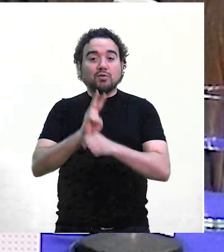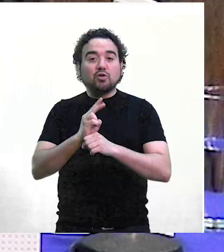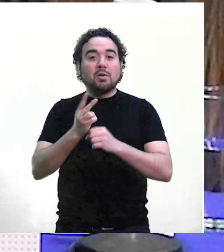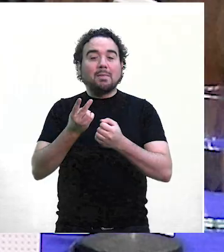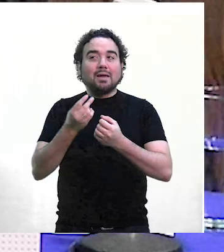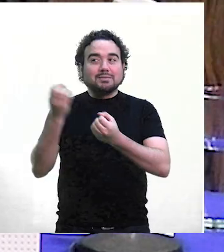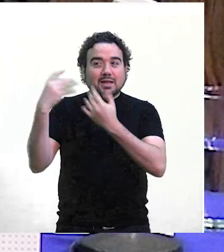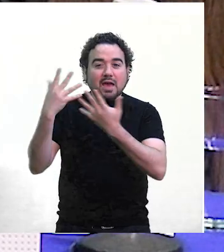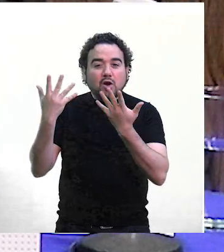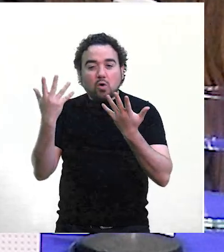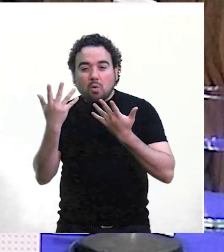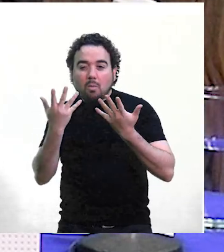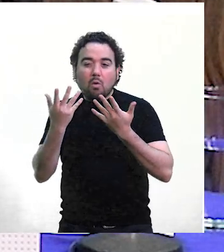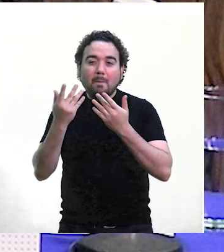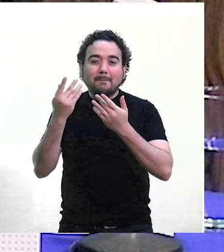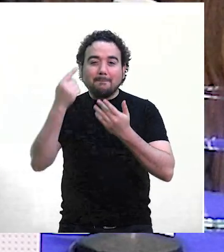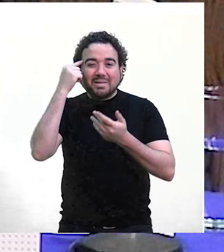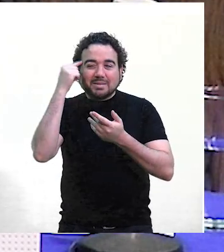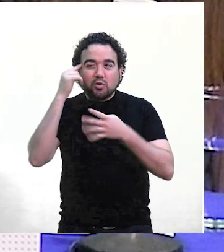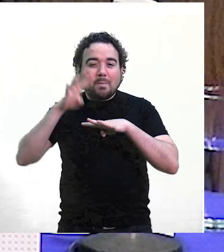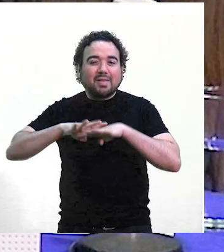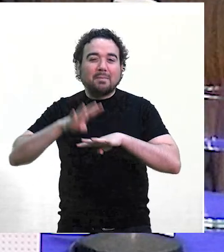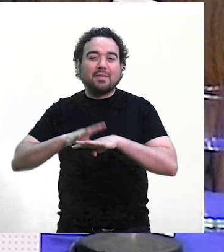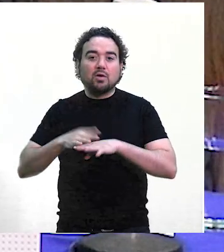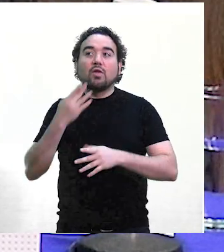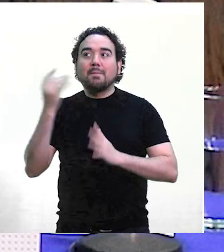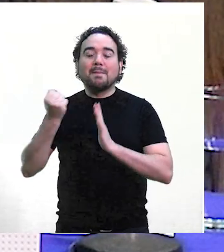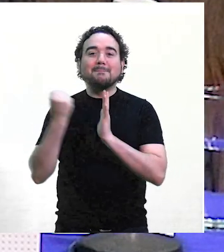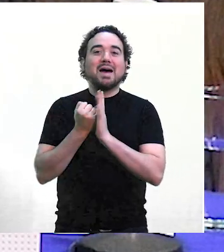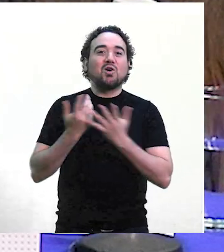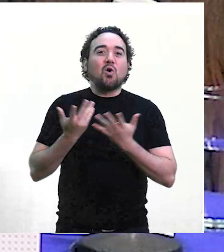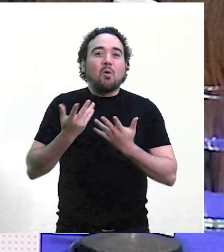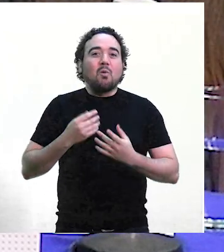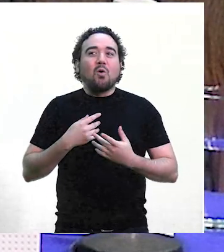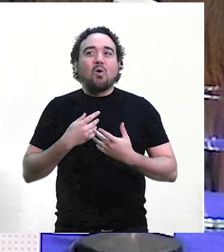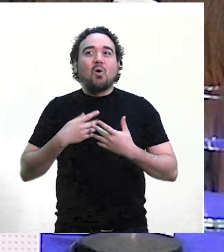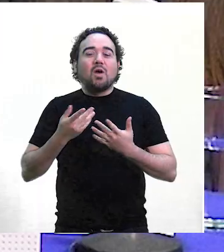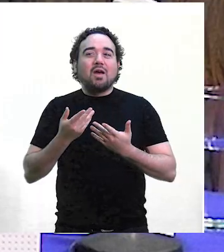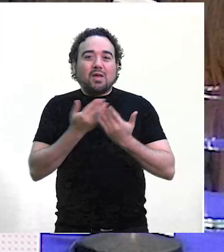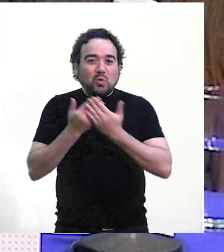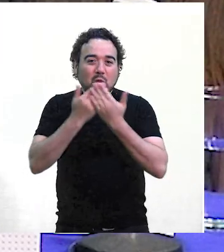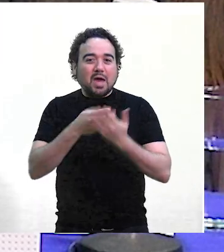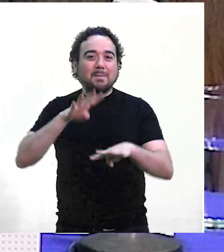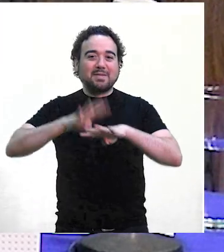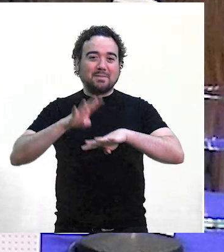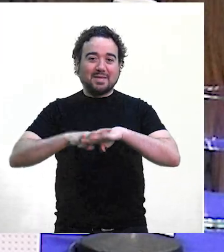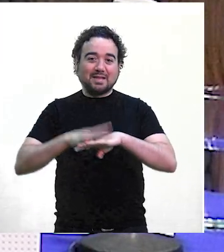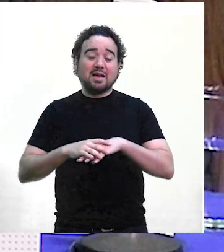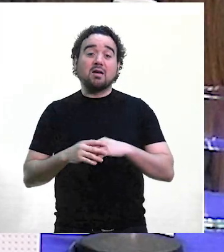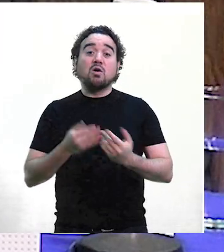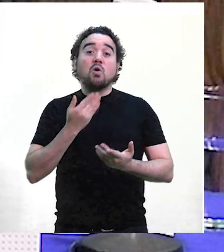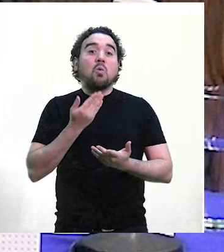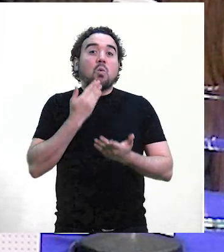habían profesores que me enseñaron a pensar matemáticamente. Creo que ellos también me marcaron sobre el cómo estudiar matemáticas. Ujú.